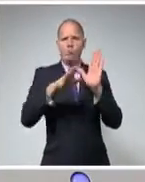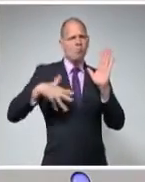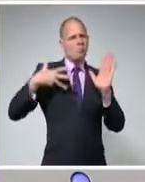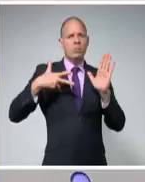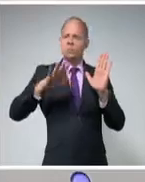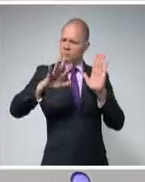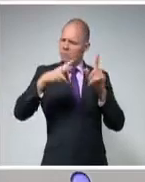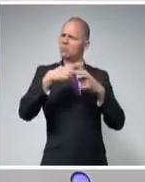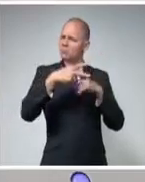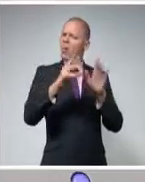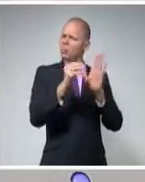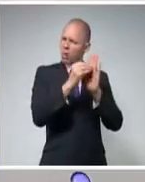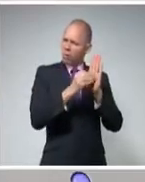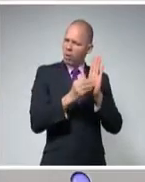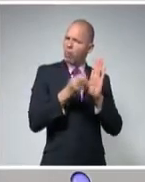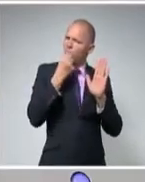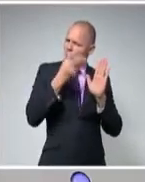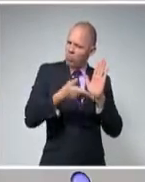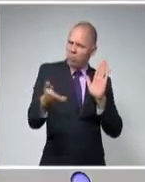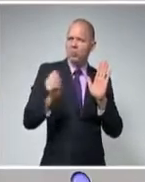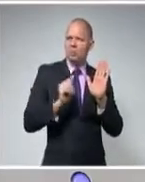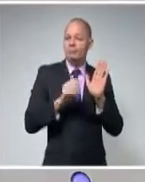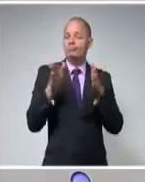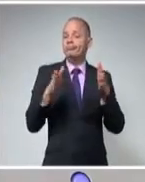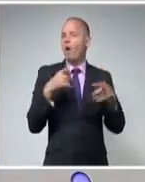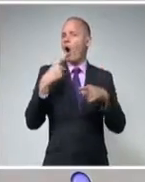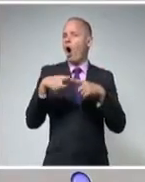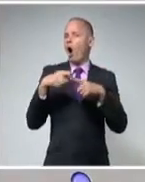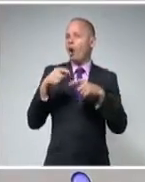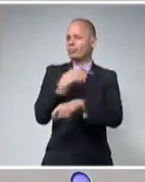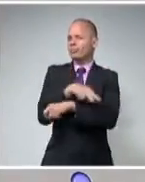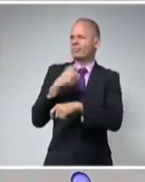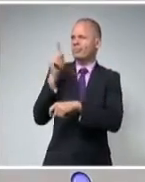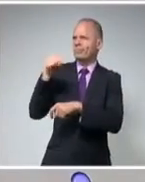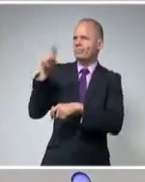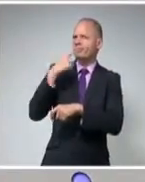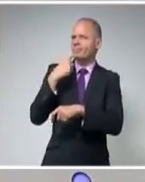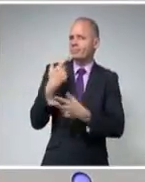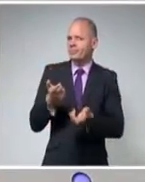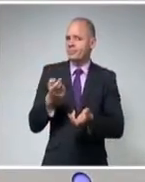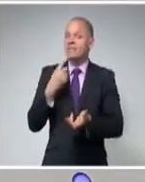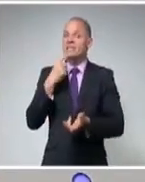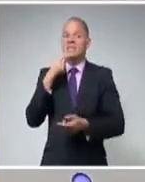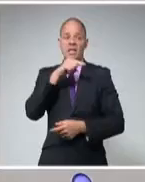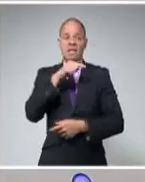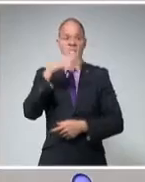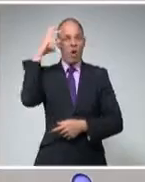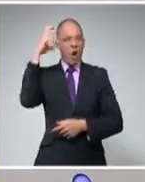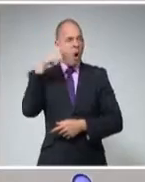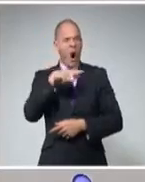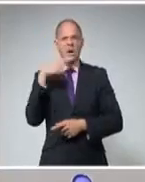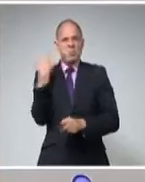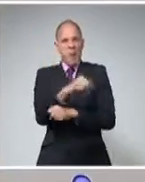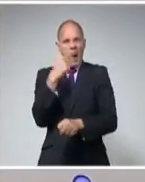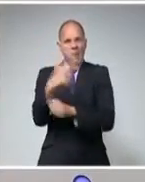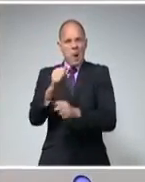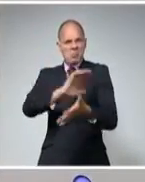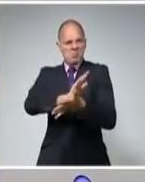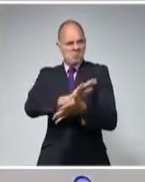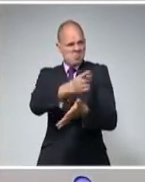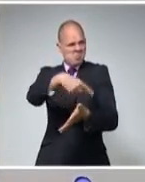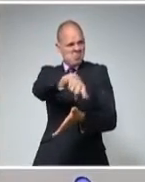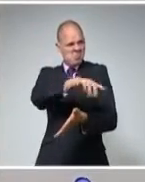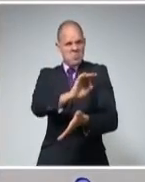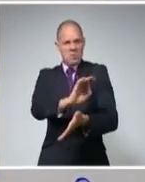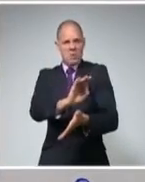la campaña internacional mediática, liderada por otros intereses, describía a un gobierno que atacaba a su propio pueblo, por lo